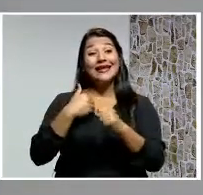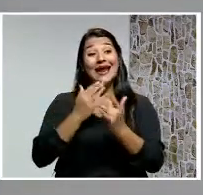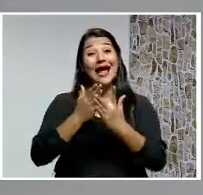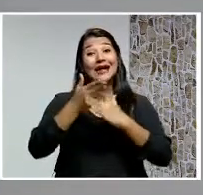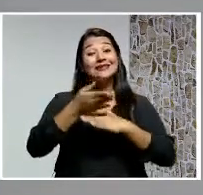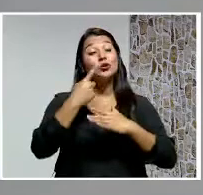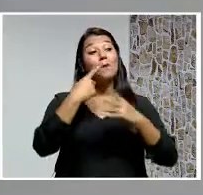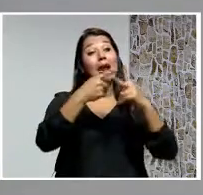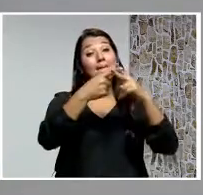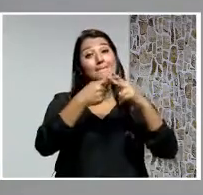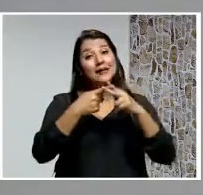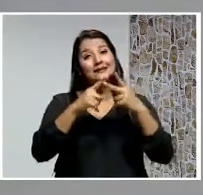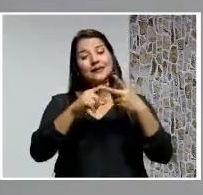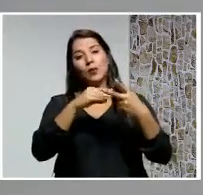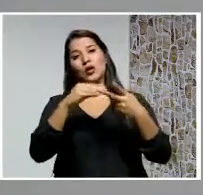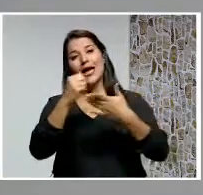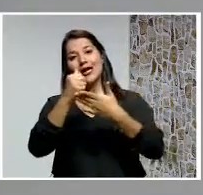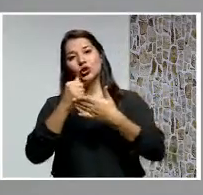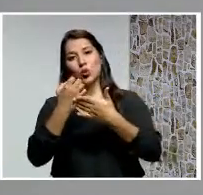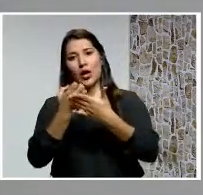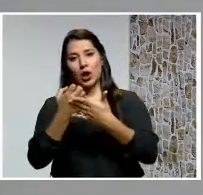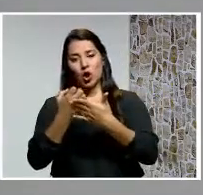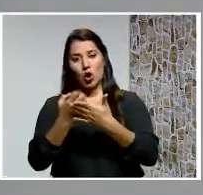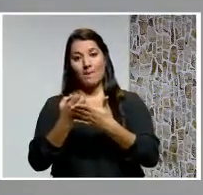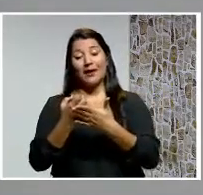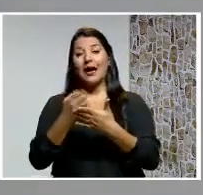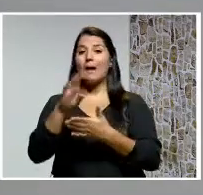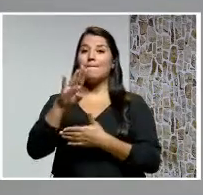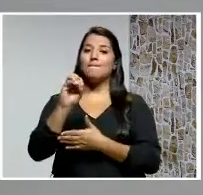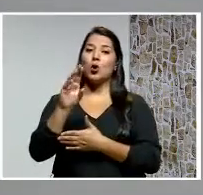para vivienda para adquirir su casa propia.